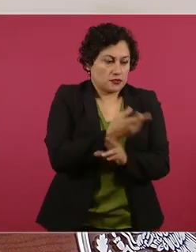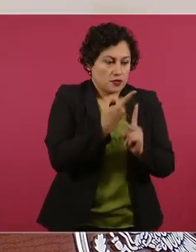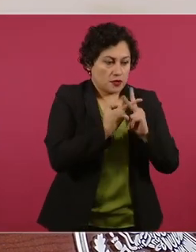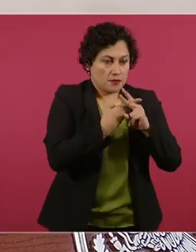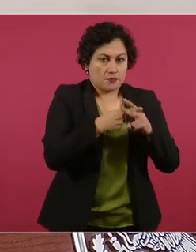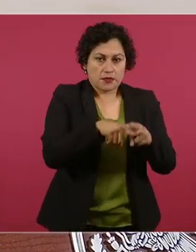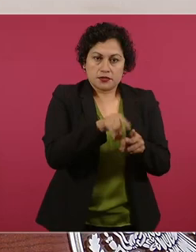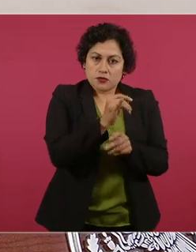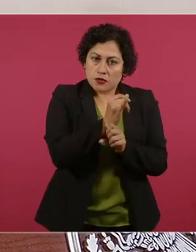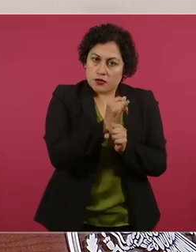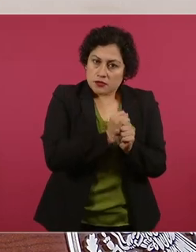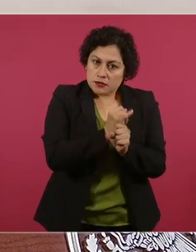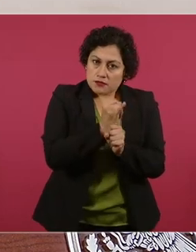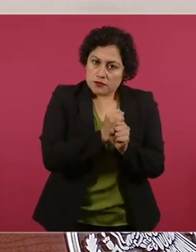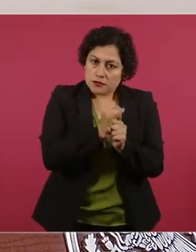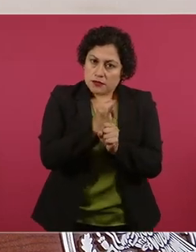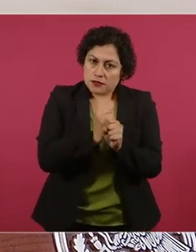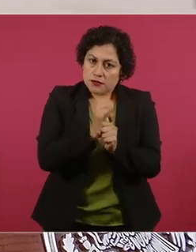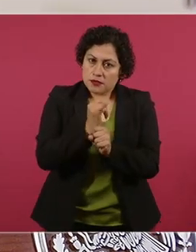la